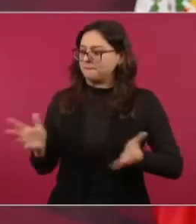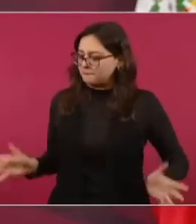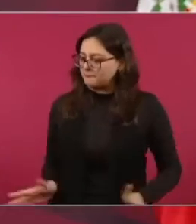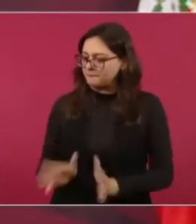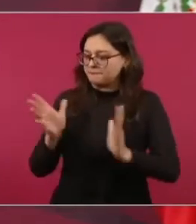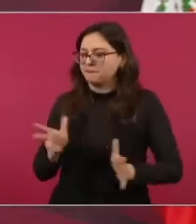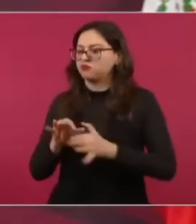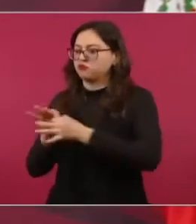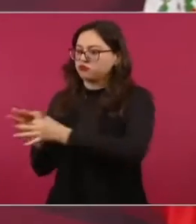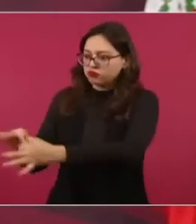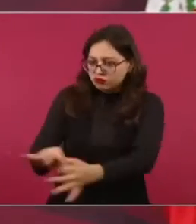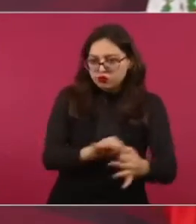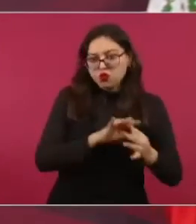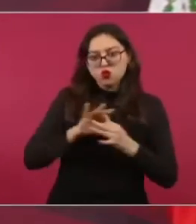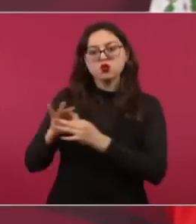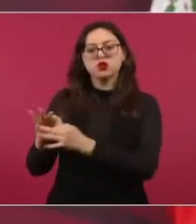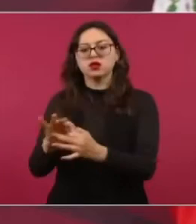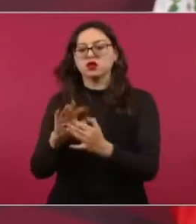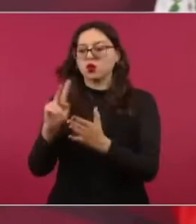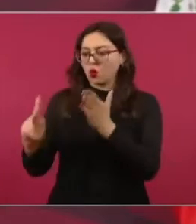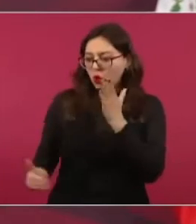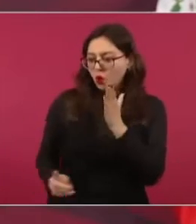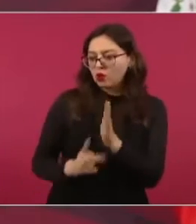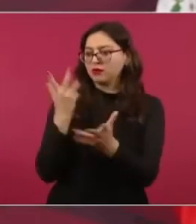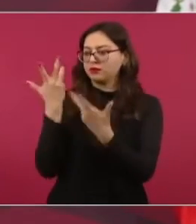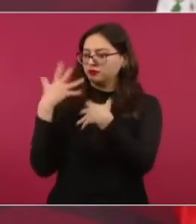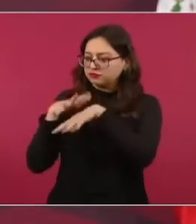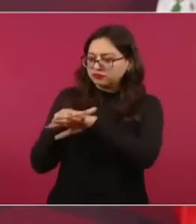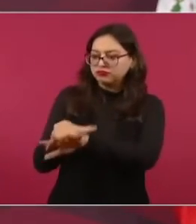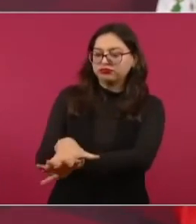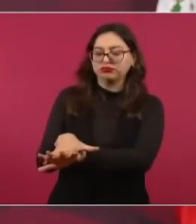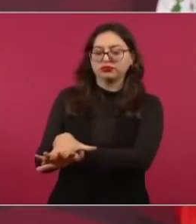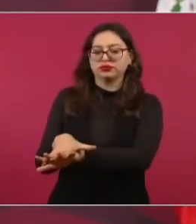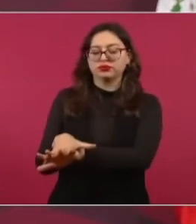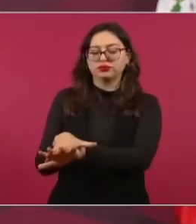reconstruir nuestro tejido social,